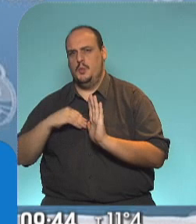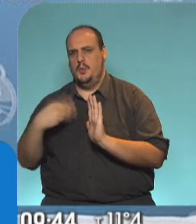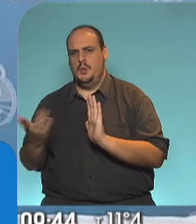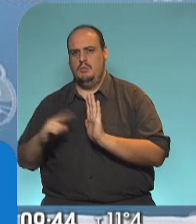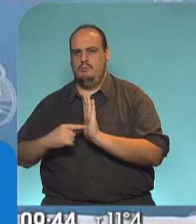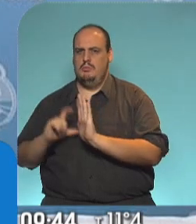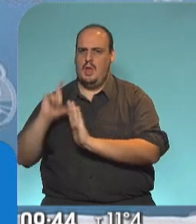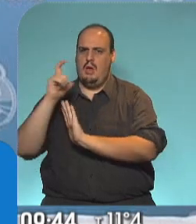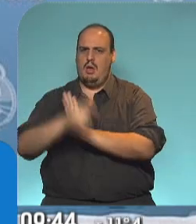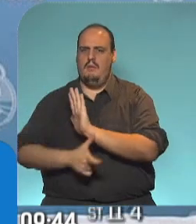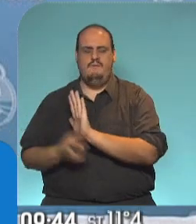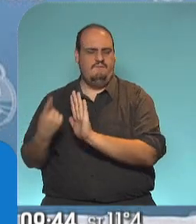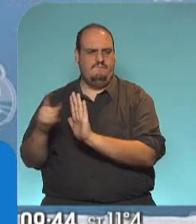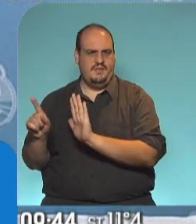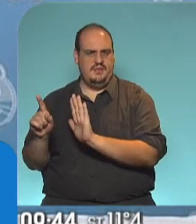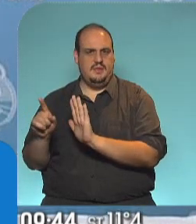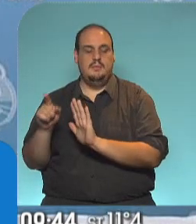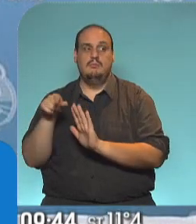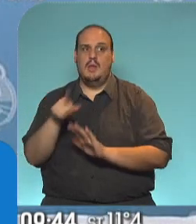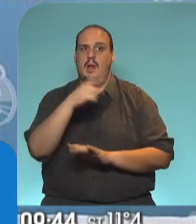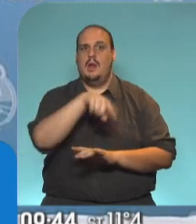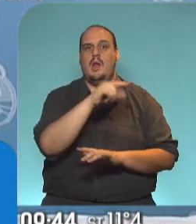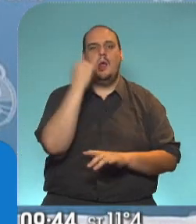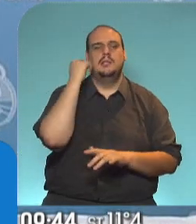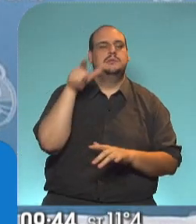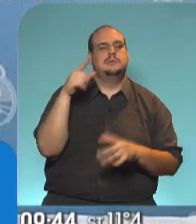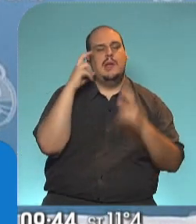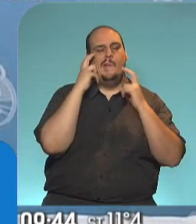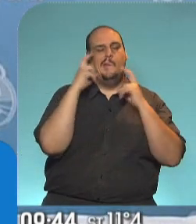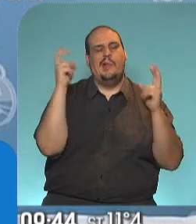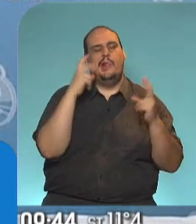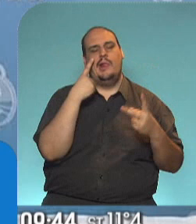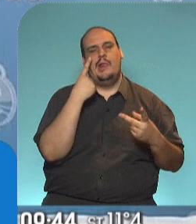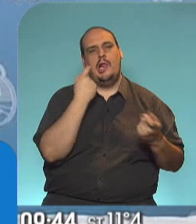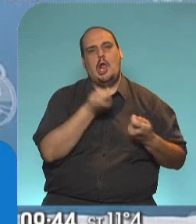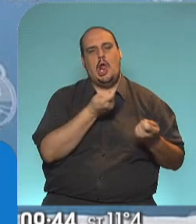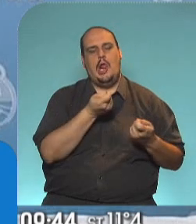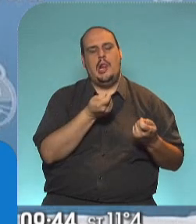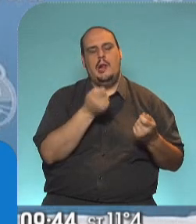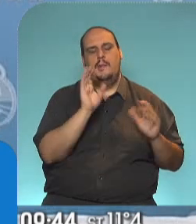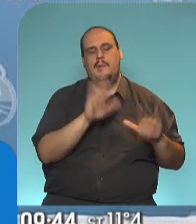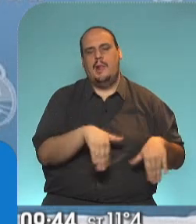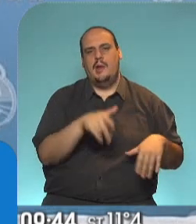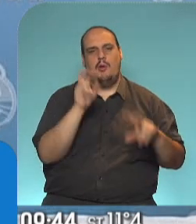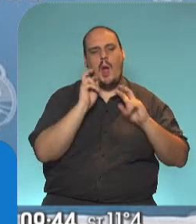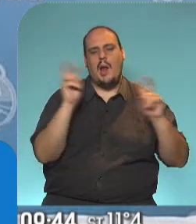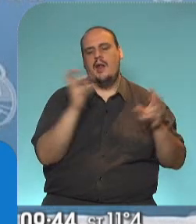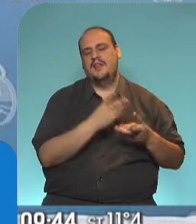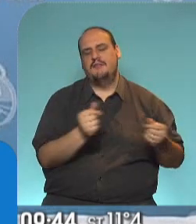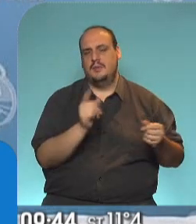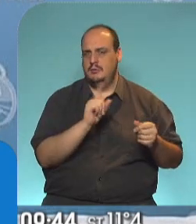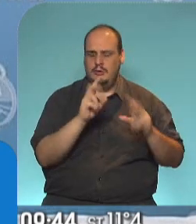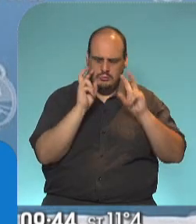metropolitana de la provincia de buenos aires pero no deben disminuir la alerta la atención y todas las medidas de vigilancia